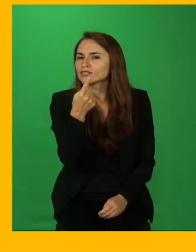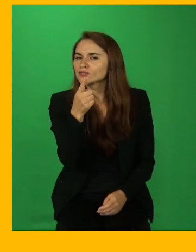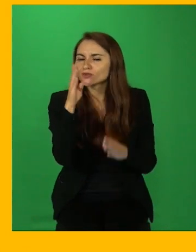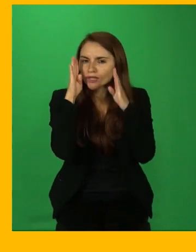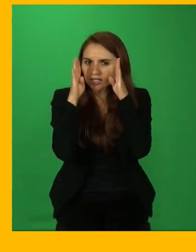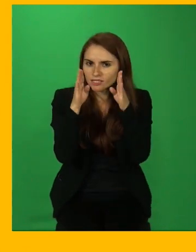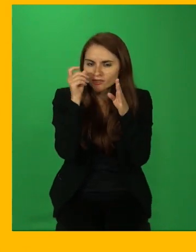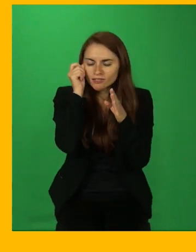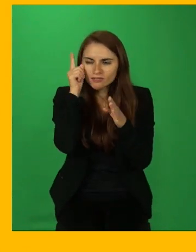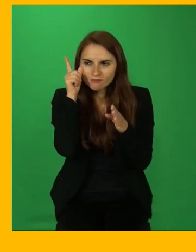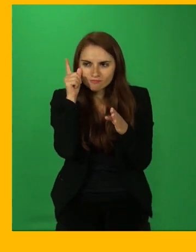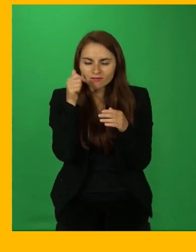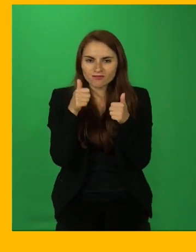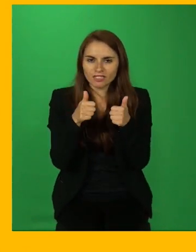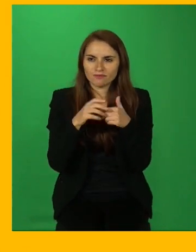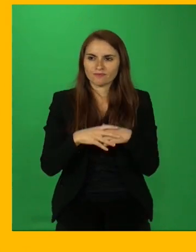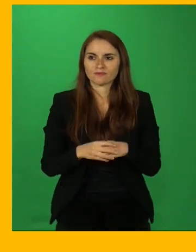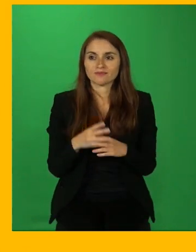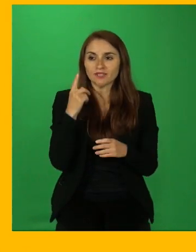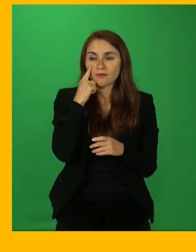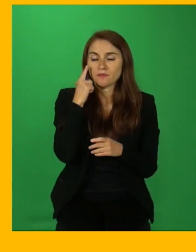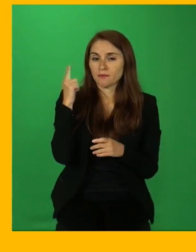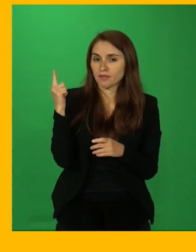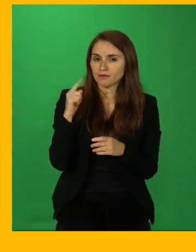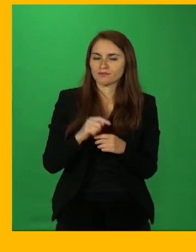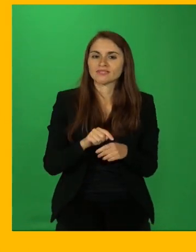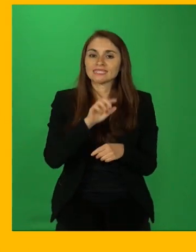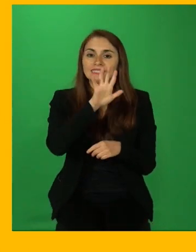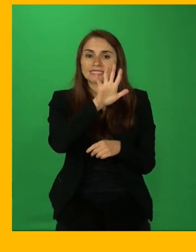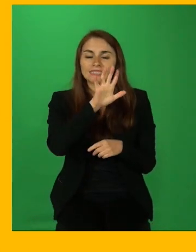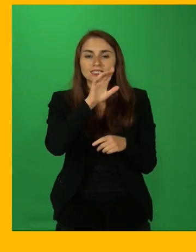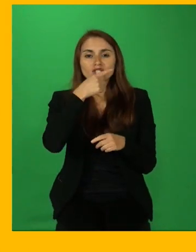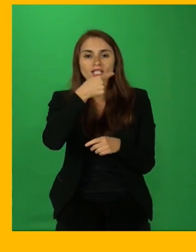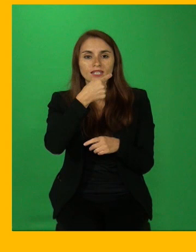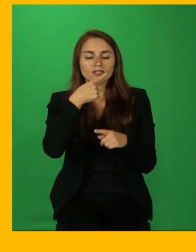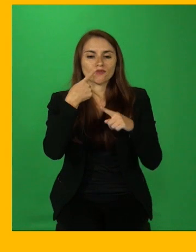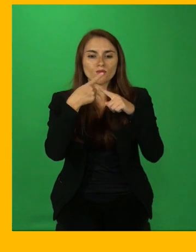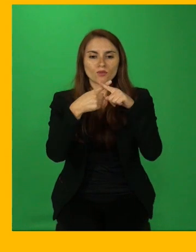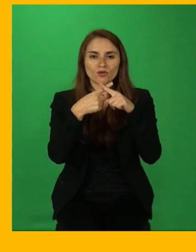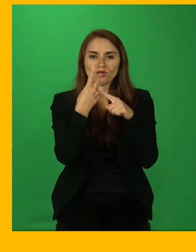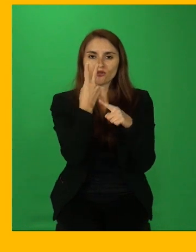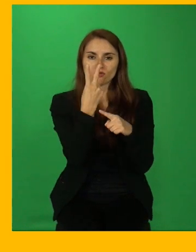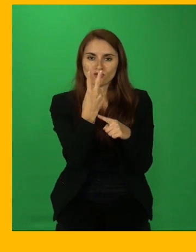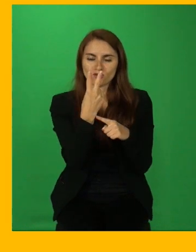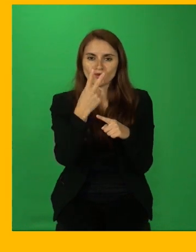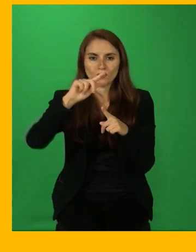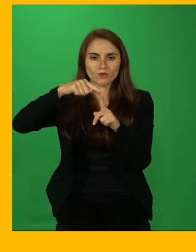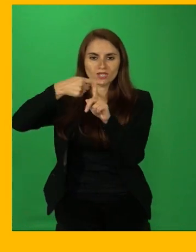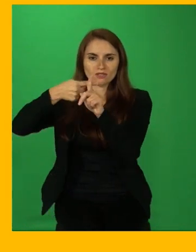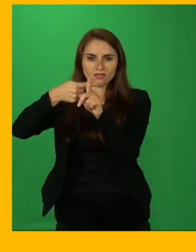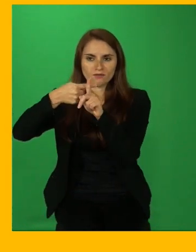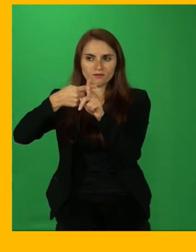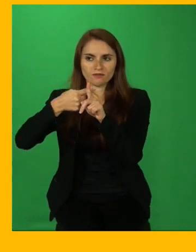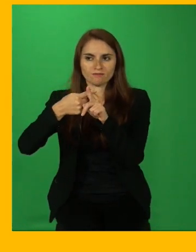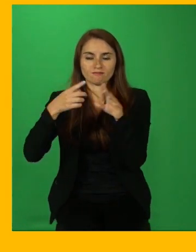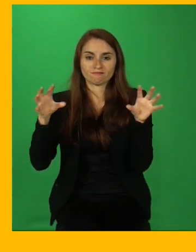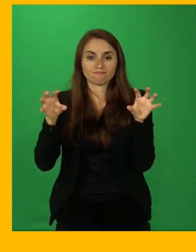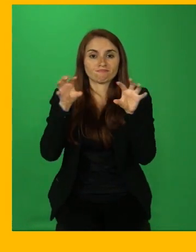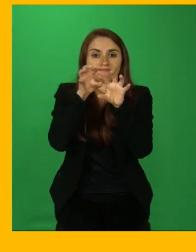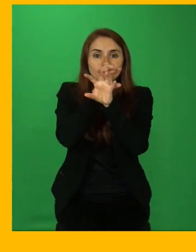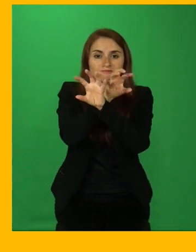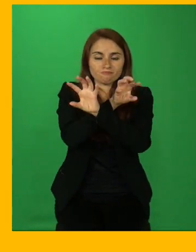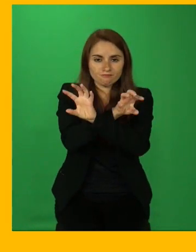aprendiendo muy bien fíjate bien tenemos 5 negativos por 2 positivos aplicamos